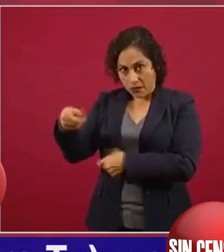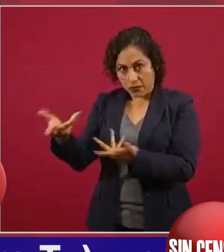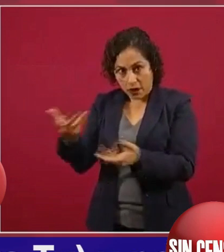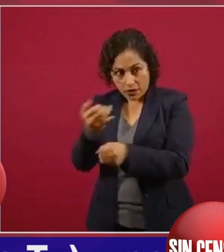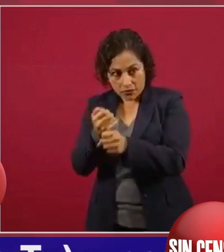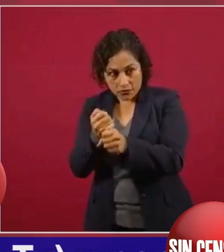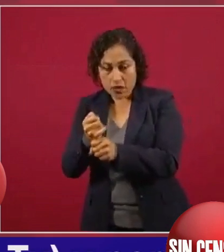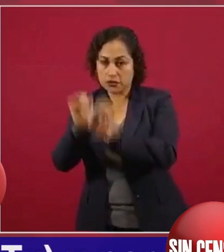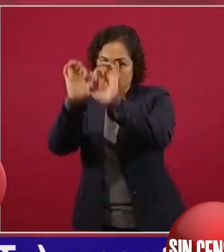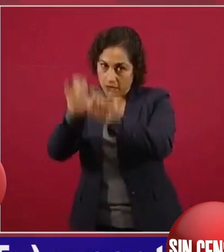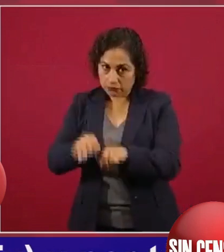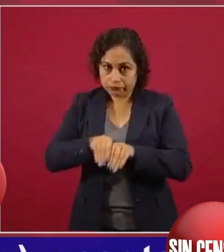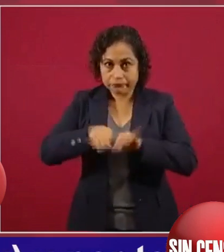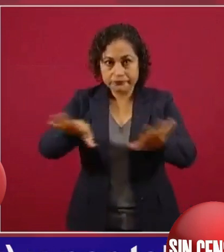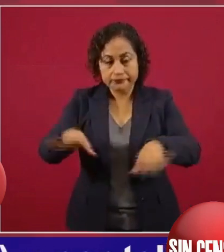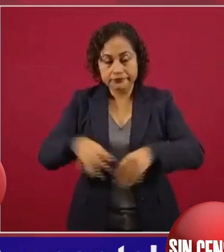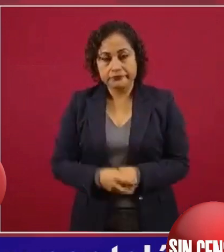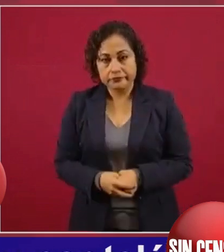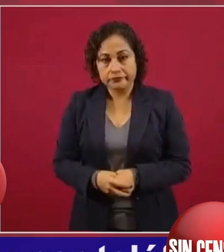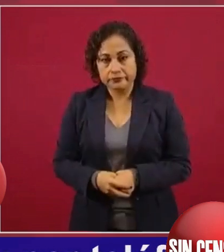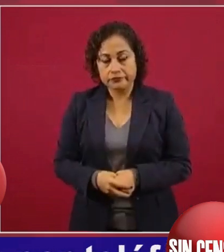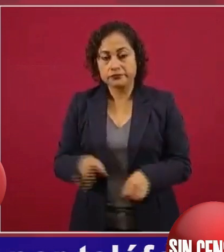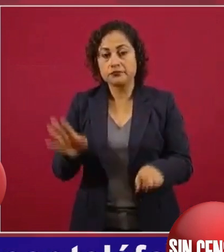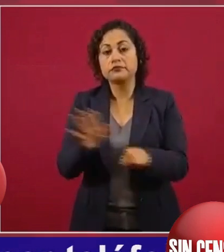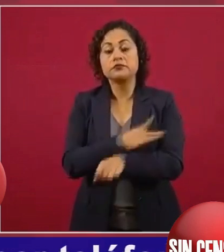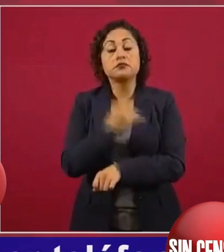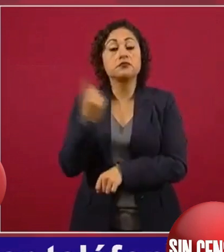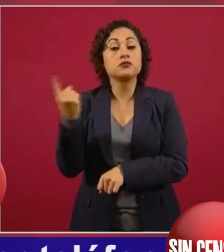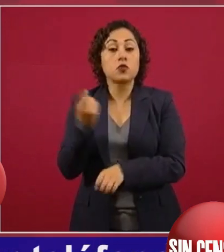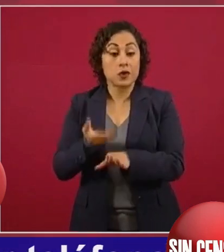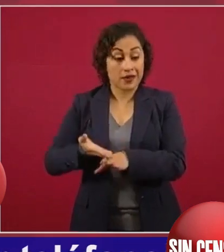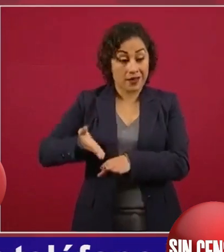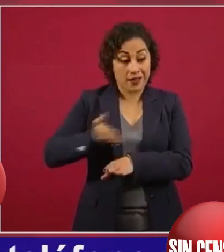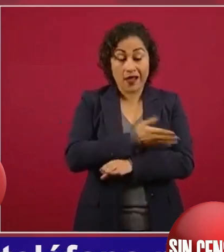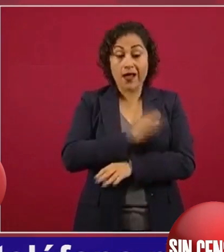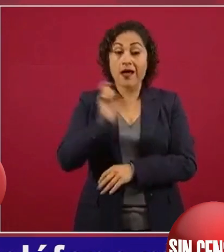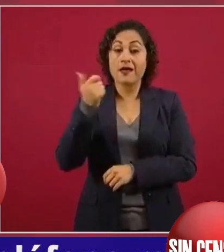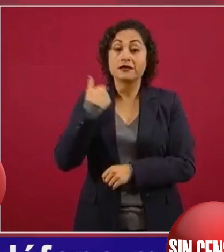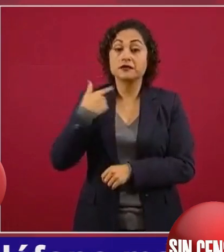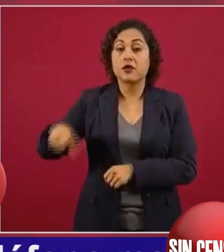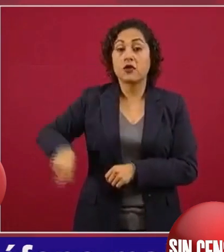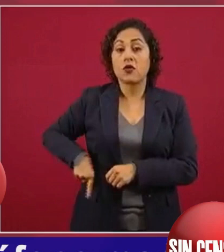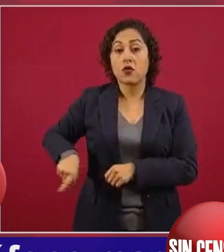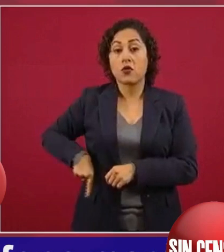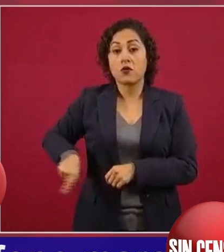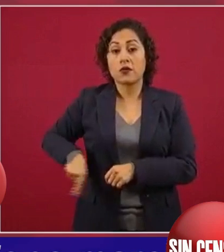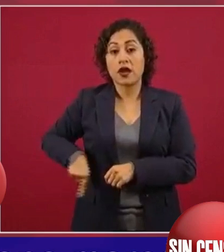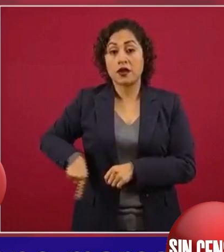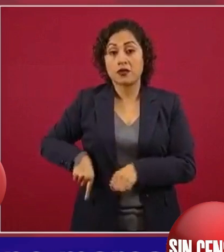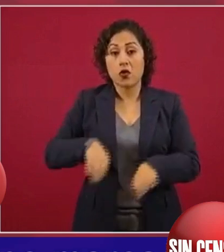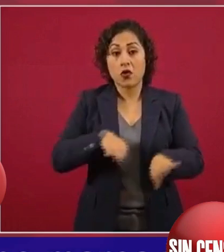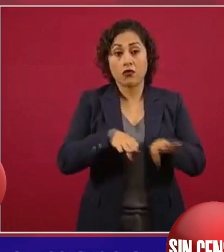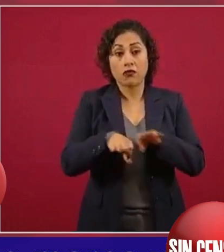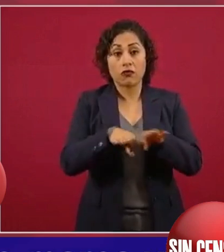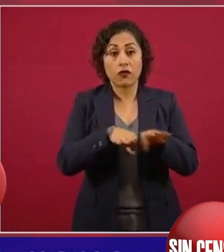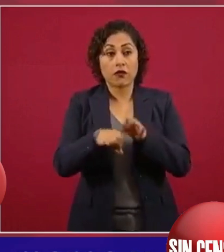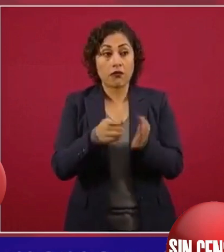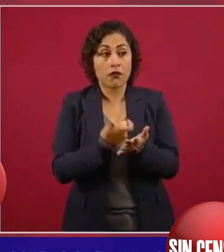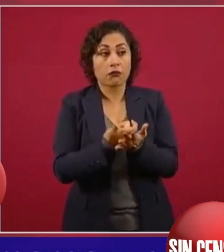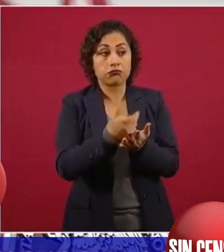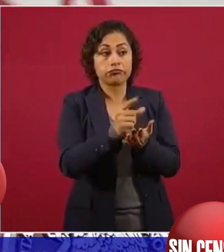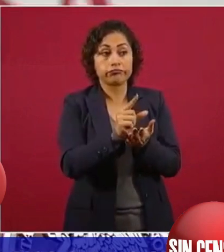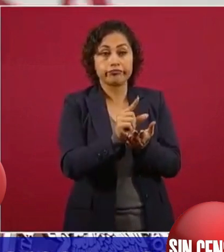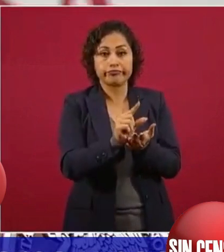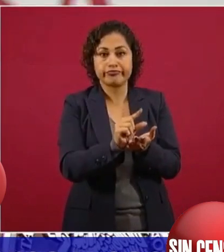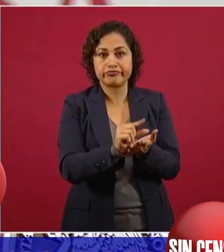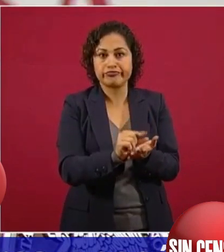La manera en que se perdió poder adquisitivo del salario